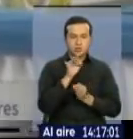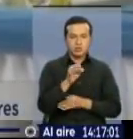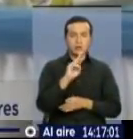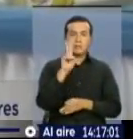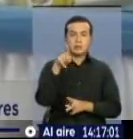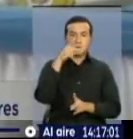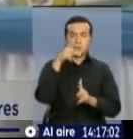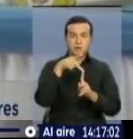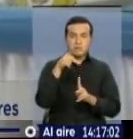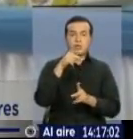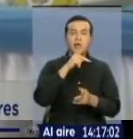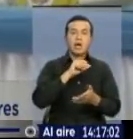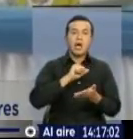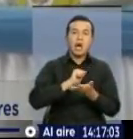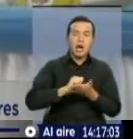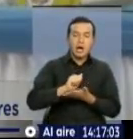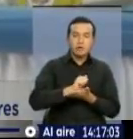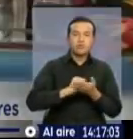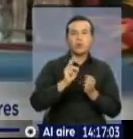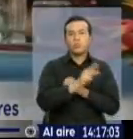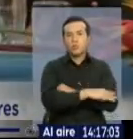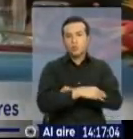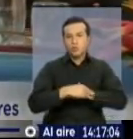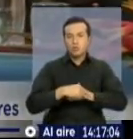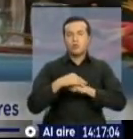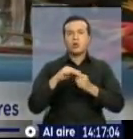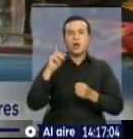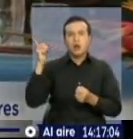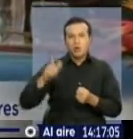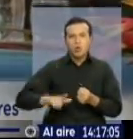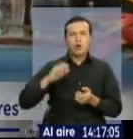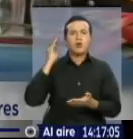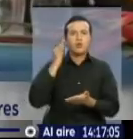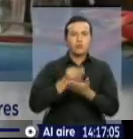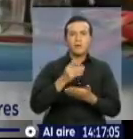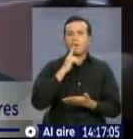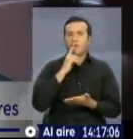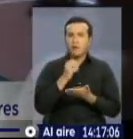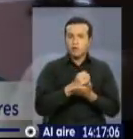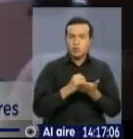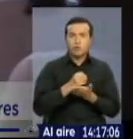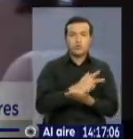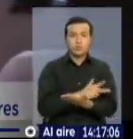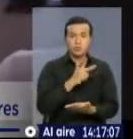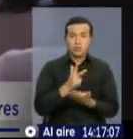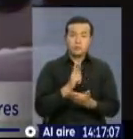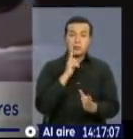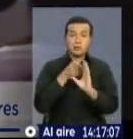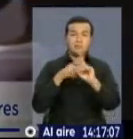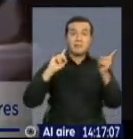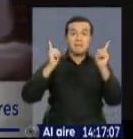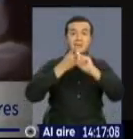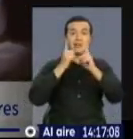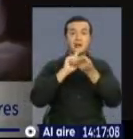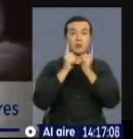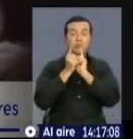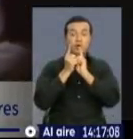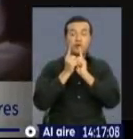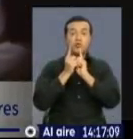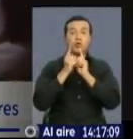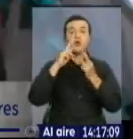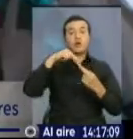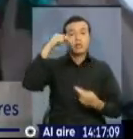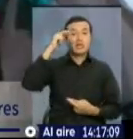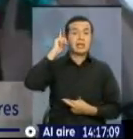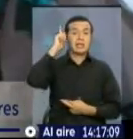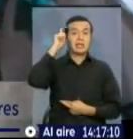viceprefectas de Azuay, Morona, Santiago, Loja, Zamora Chinchipe, Cotopaxi, El Oro y Chimborazo asistieron al primer encuentro regional de las lideresas del